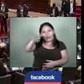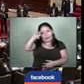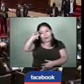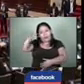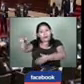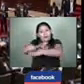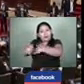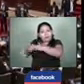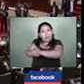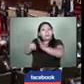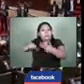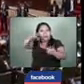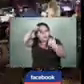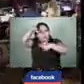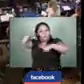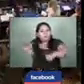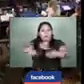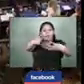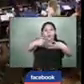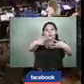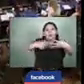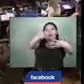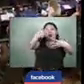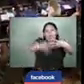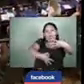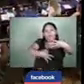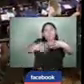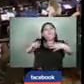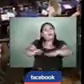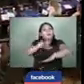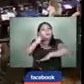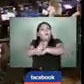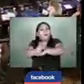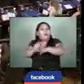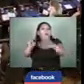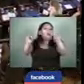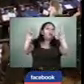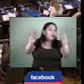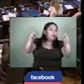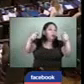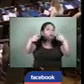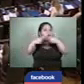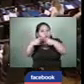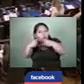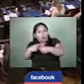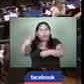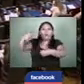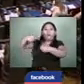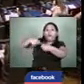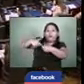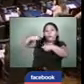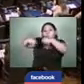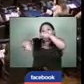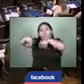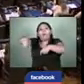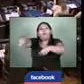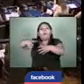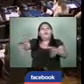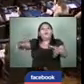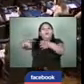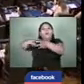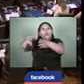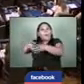aprobó en las últimas horas la nueva ley de creación de la Dirección Nacional de Energía, Hidrocarburos y Minas, que tendría como función es